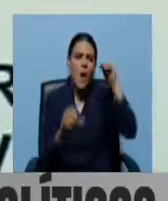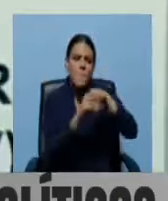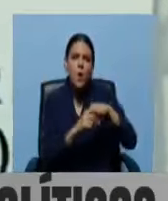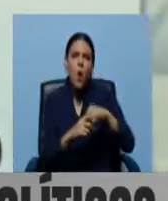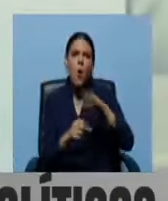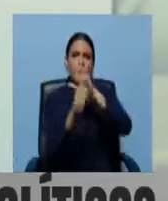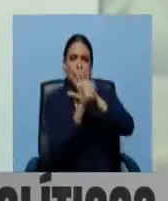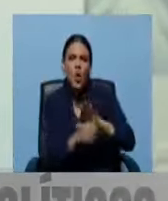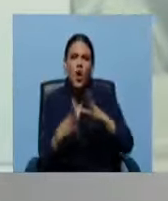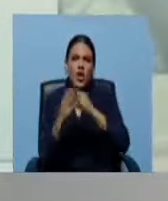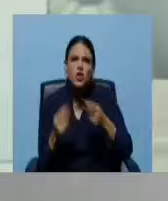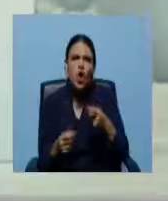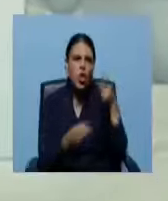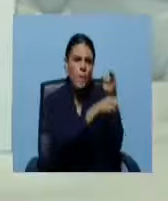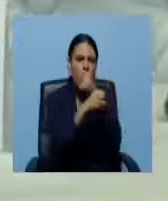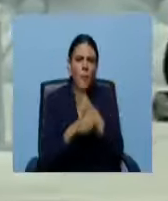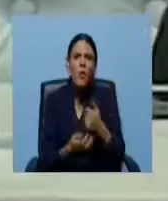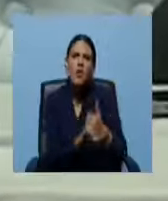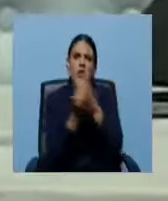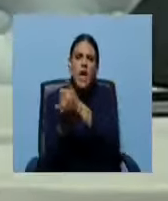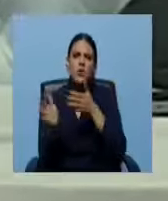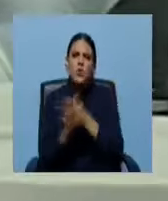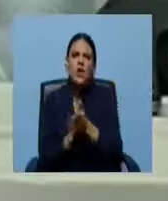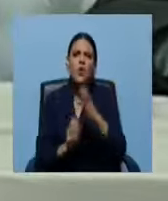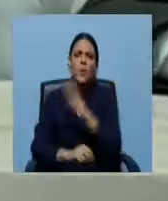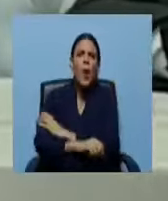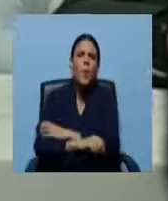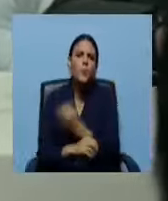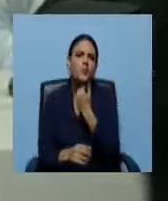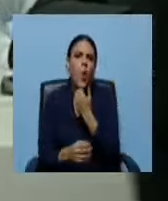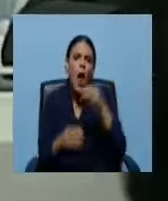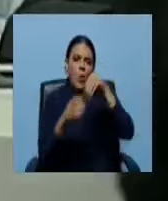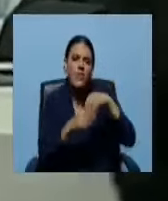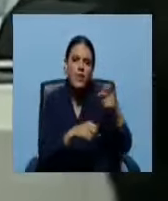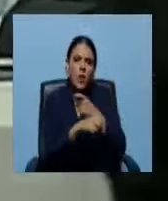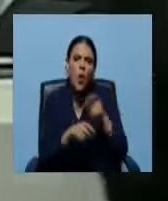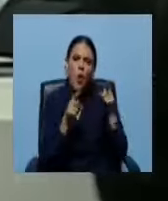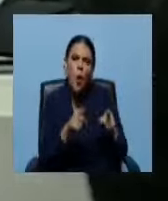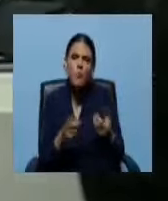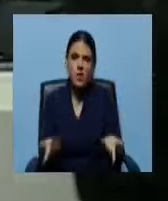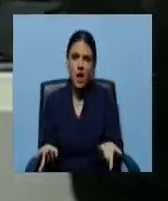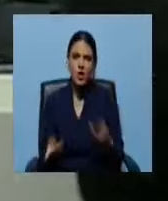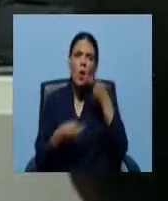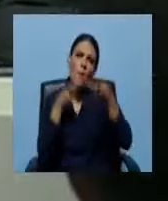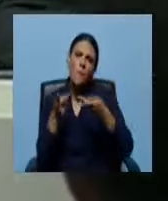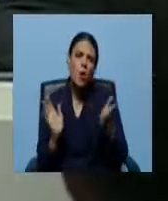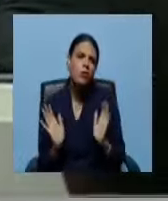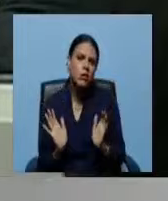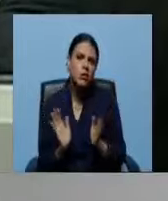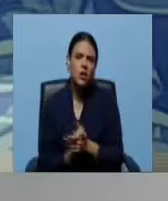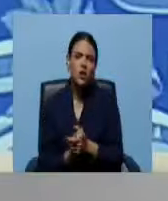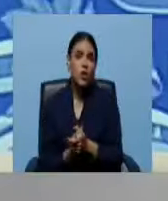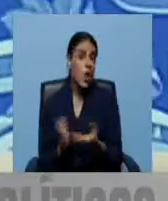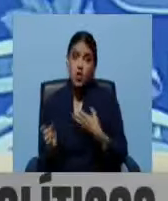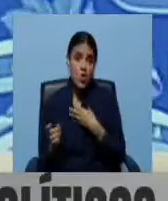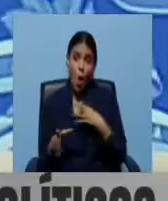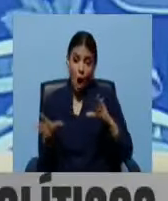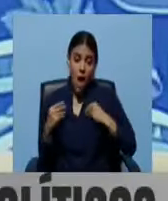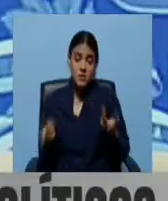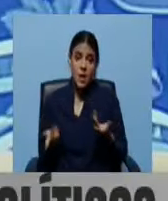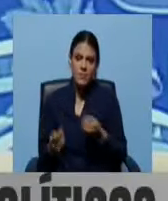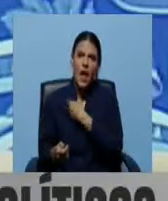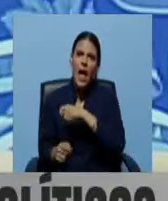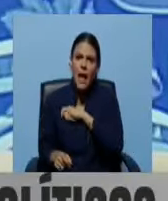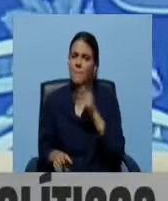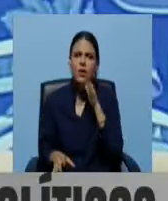campos elíseos y ayude a una determinada tolda política. España,